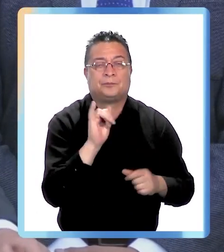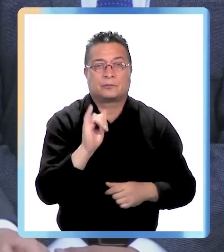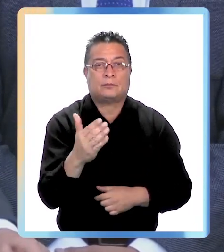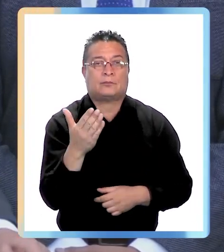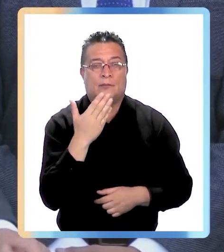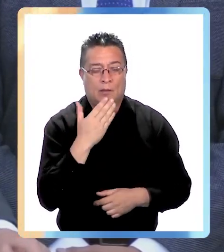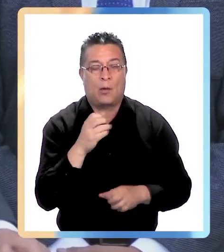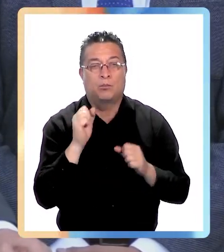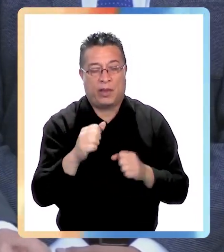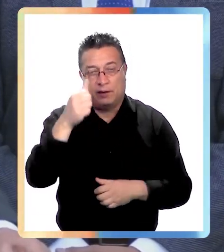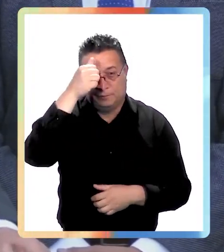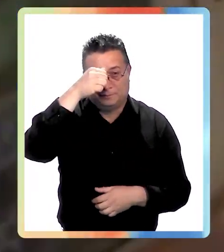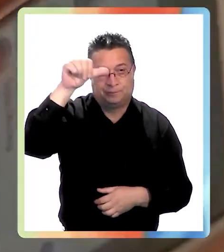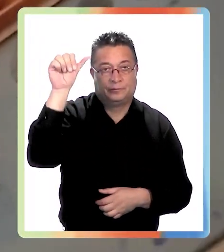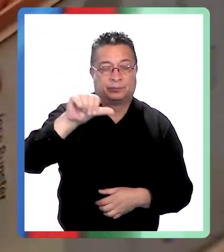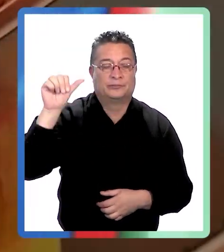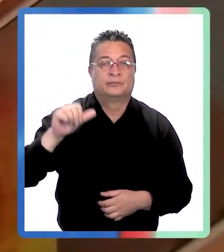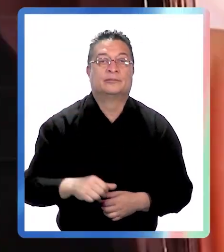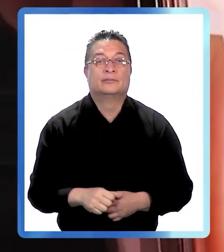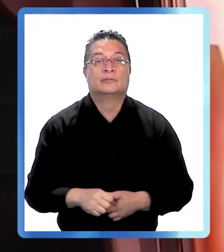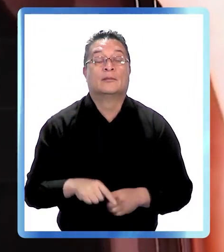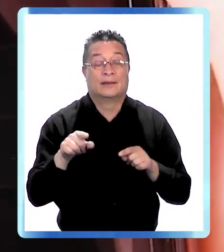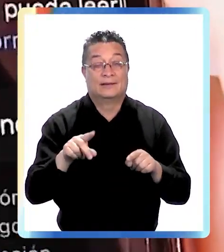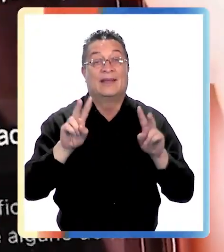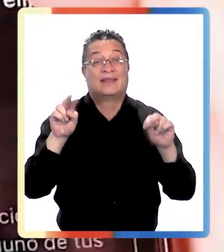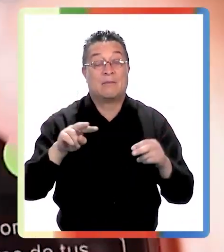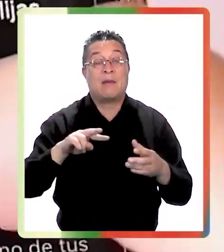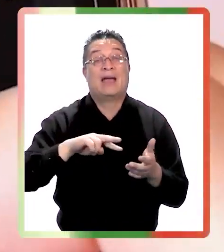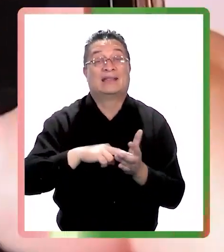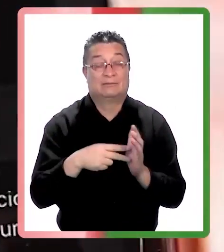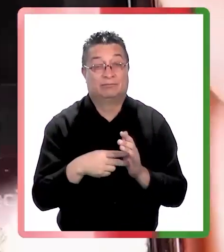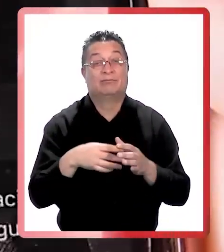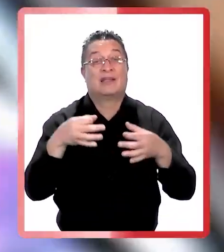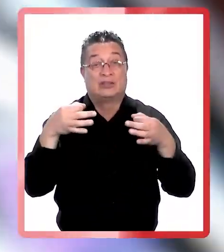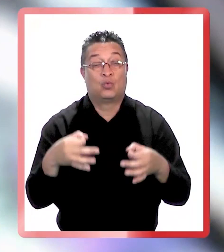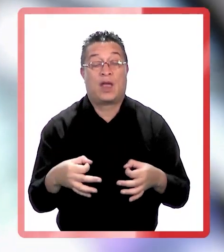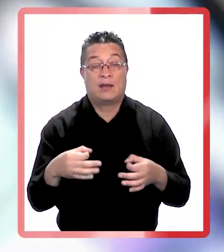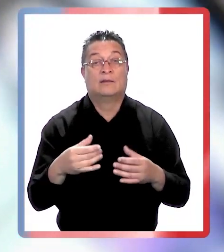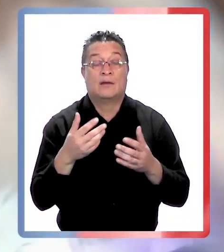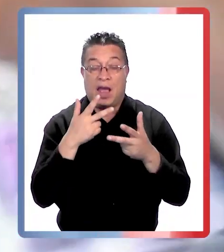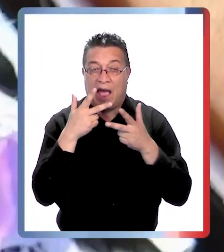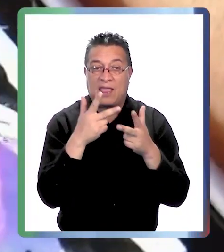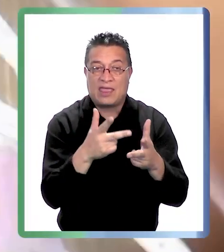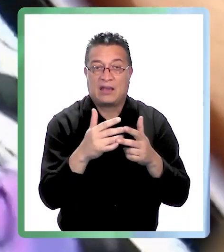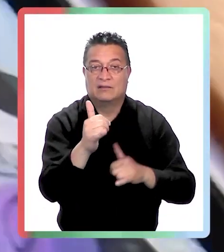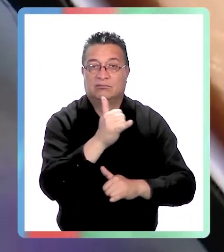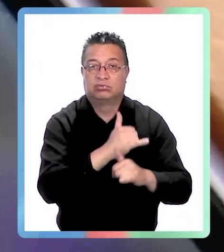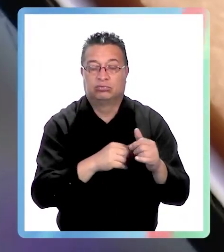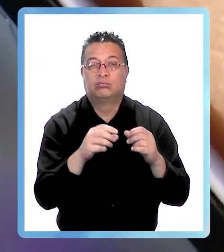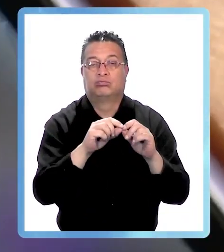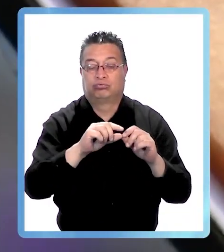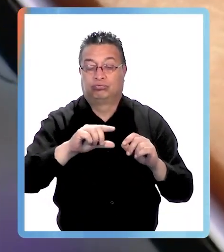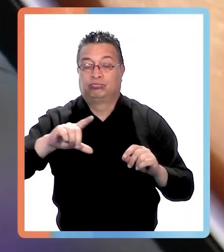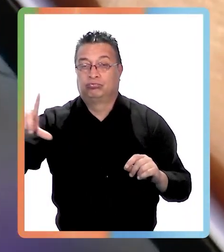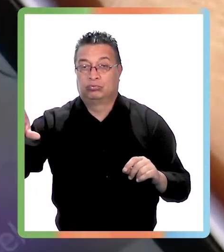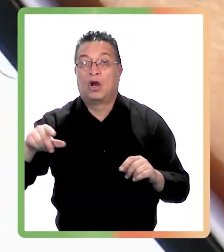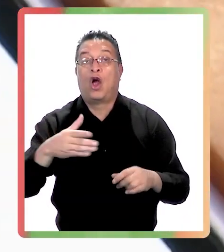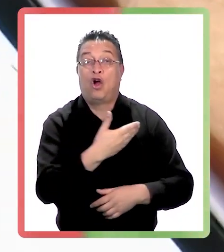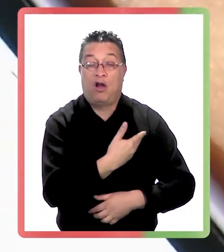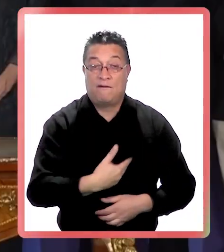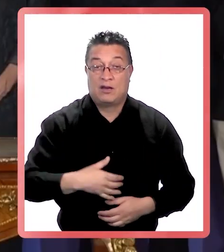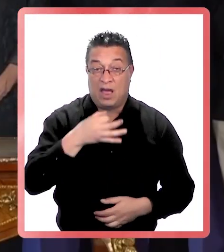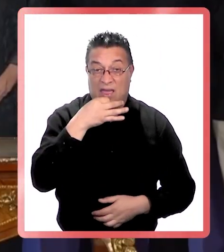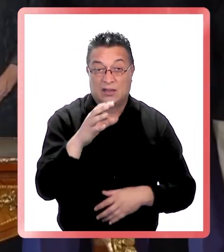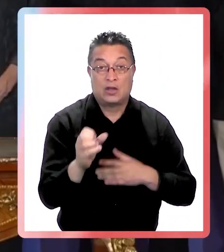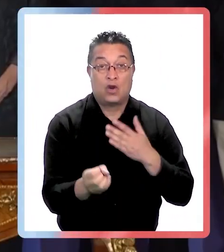y eventualmente va a poder sancionar. En medio de una crisis de seguridad, donde los ciberataques van en aumento, el gobierno asegura que